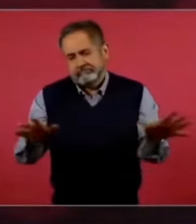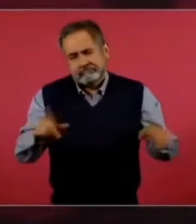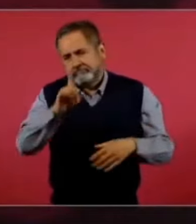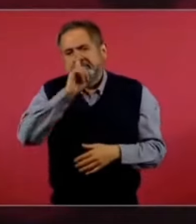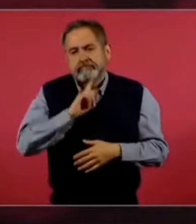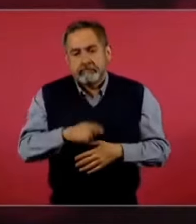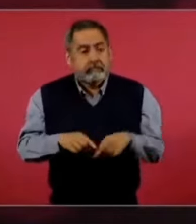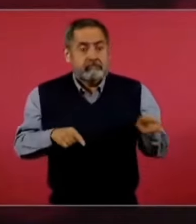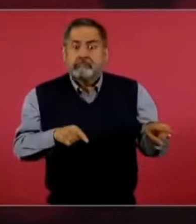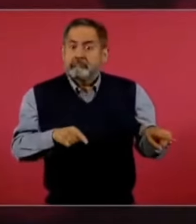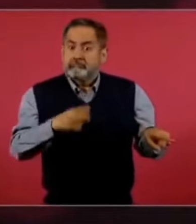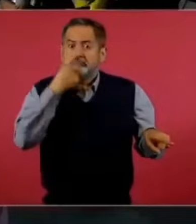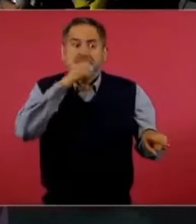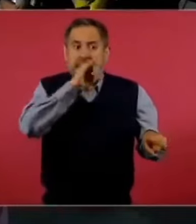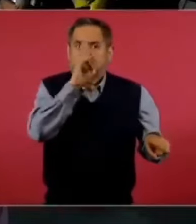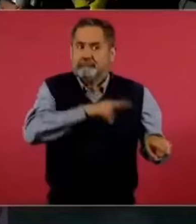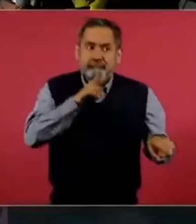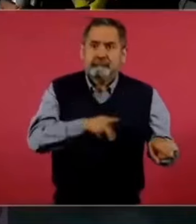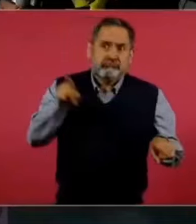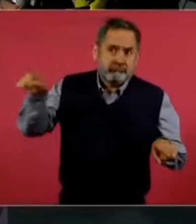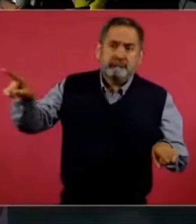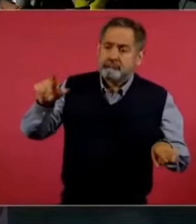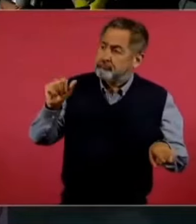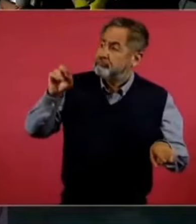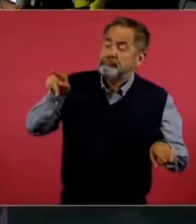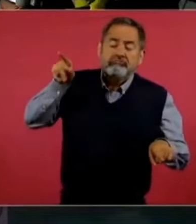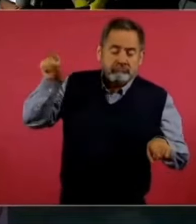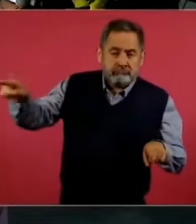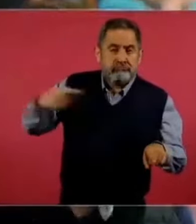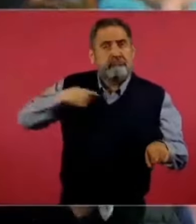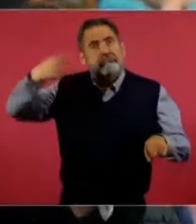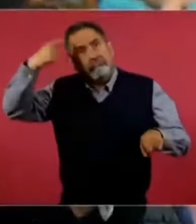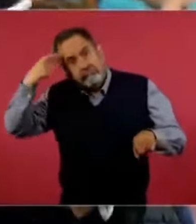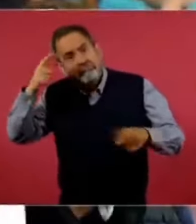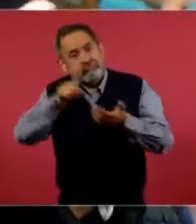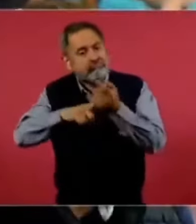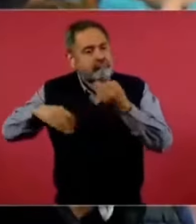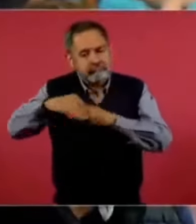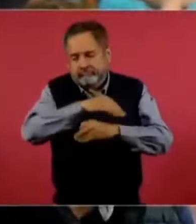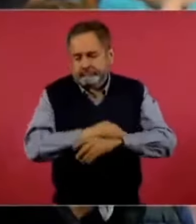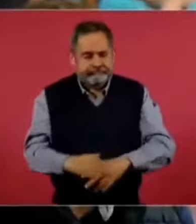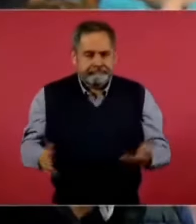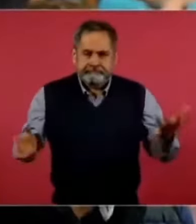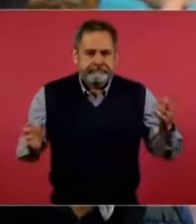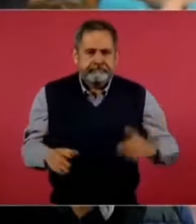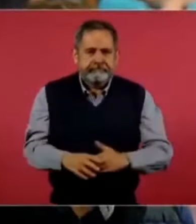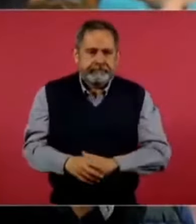pero él tiene la capacidad de leer y dice que usted así piensa de los medios.